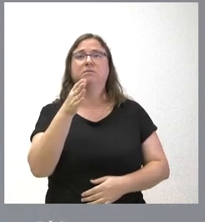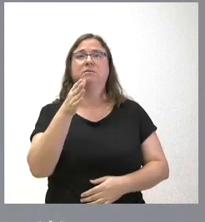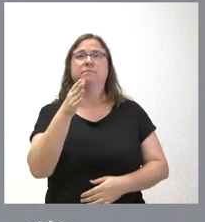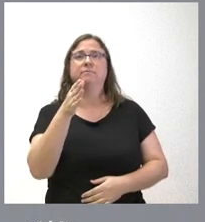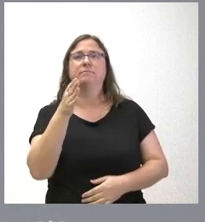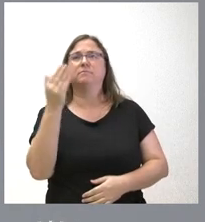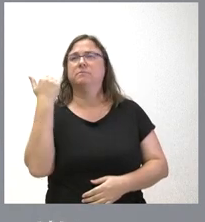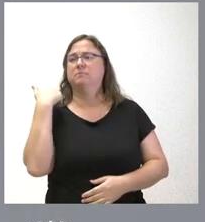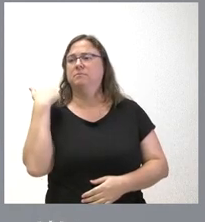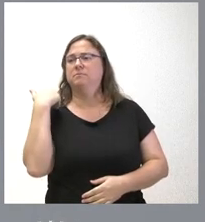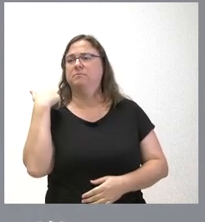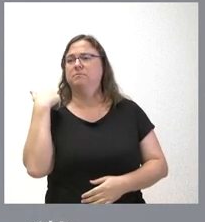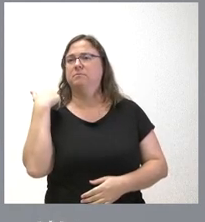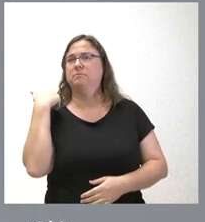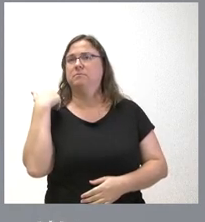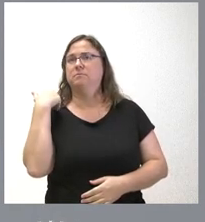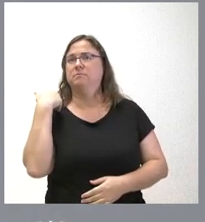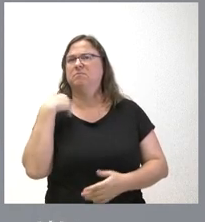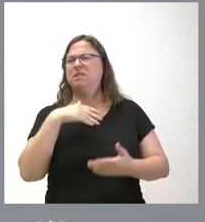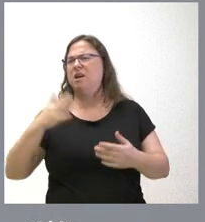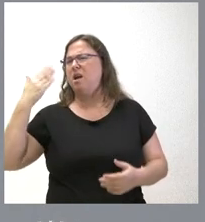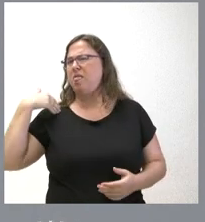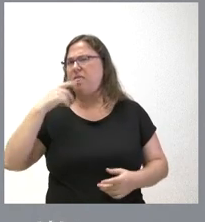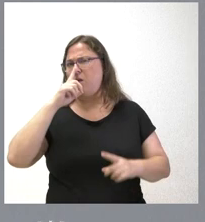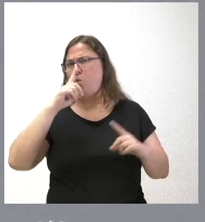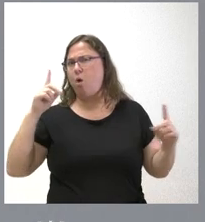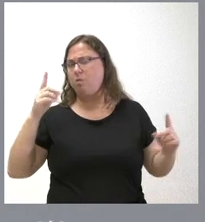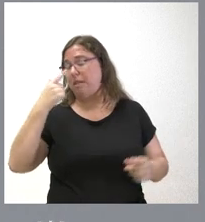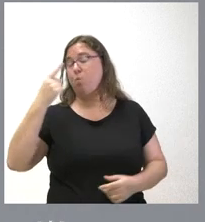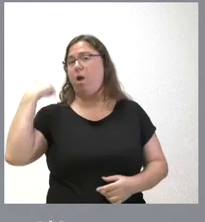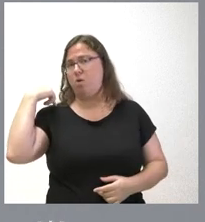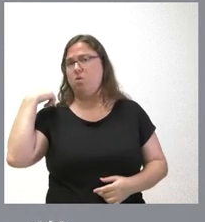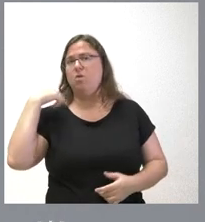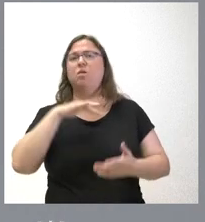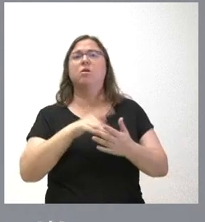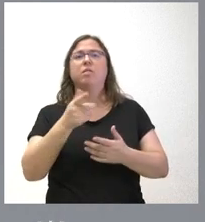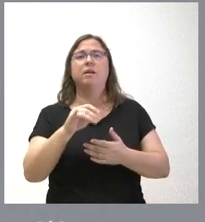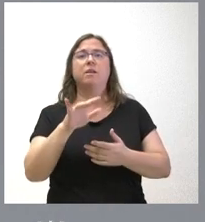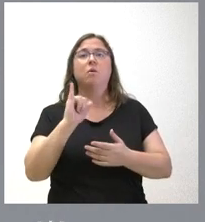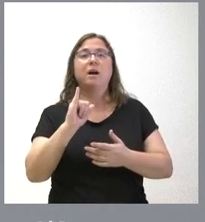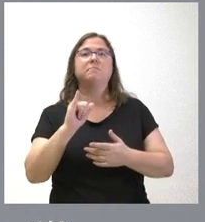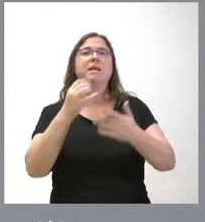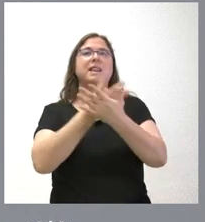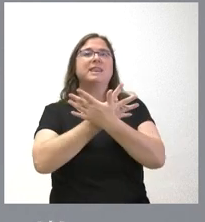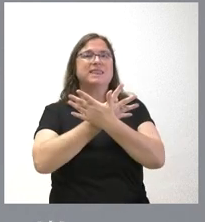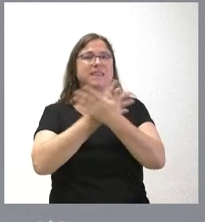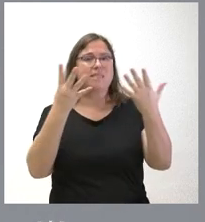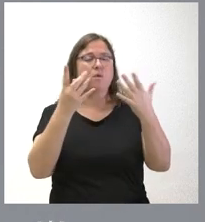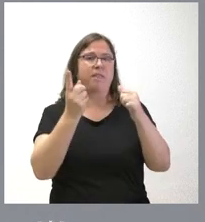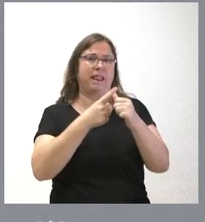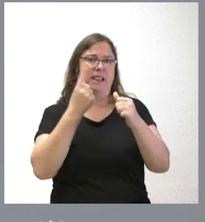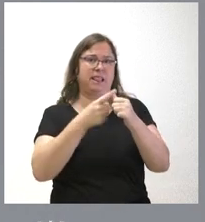a día de hace un año Pues esta cantidad estaba en nuestra comunidad Autónoma en 19 céntimos